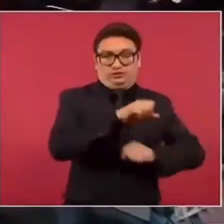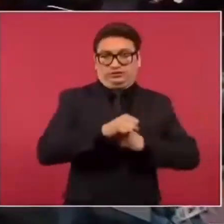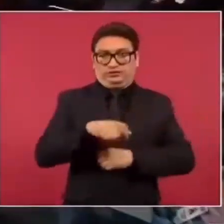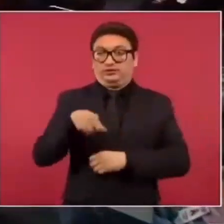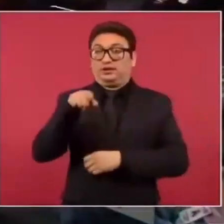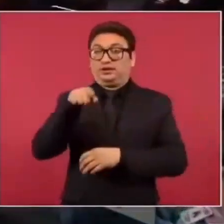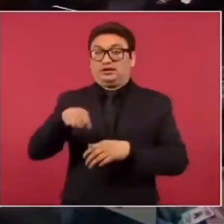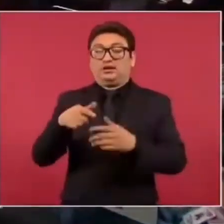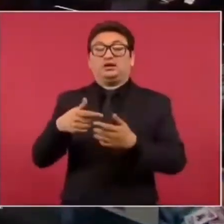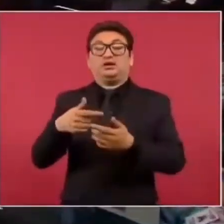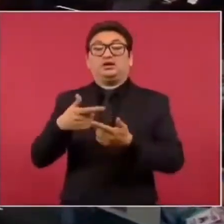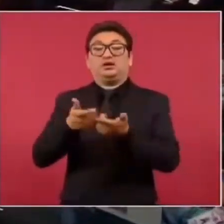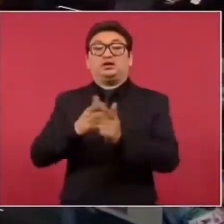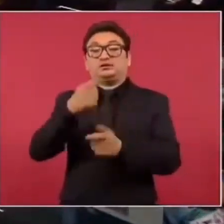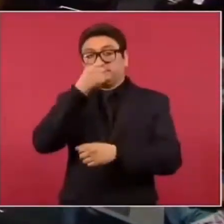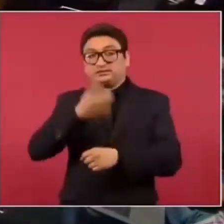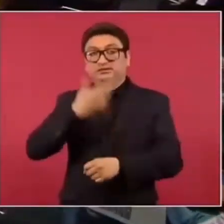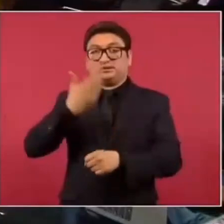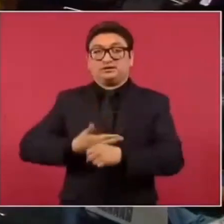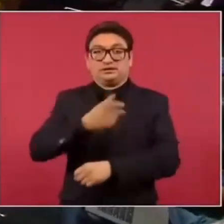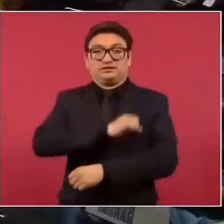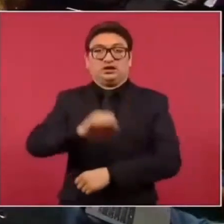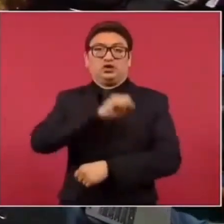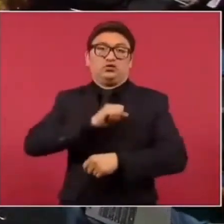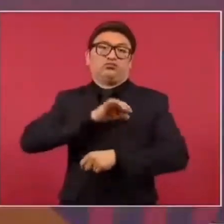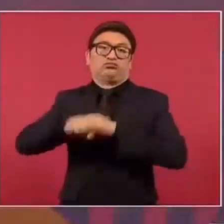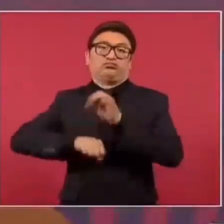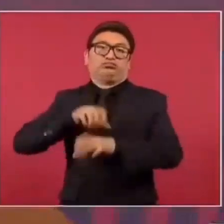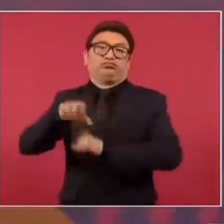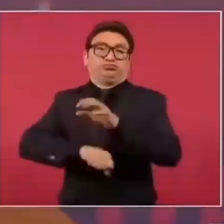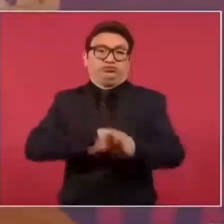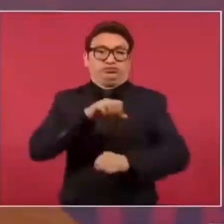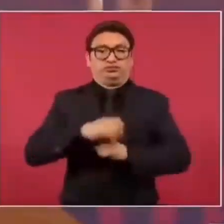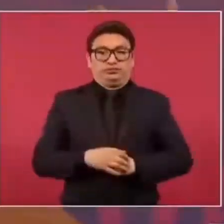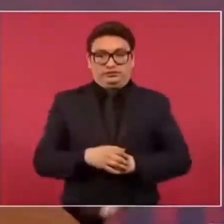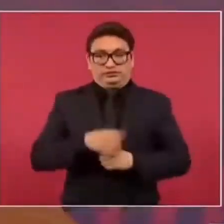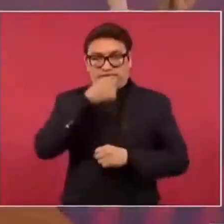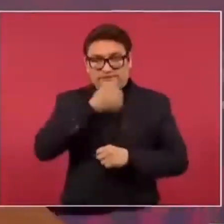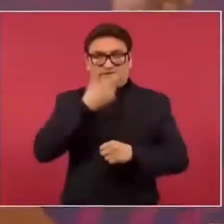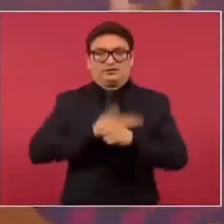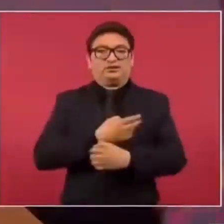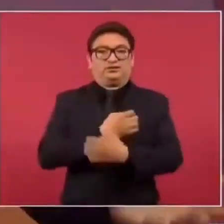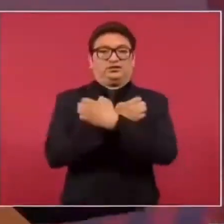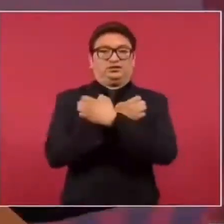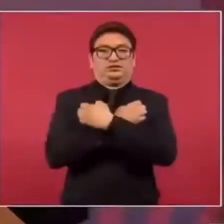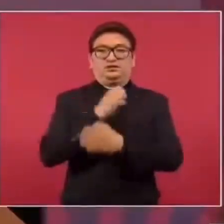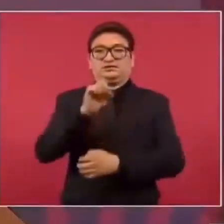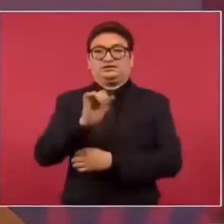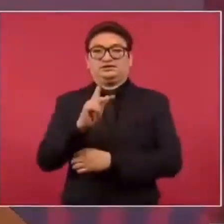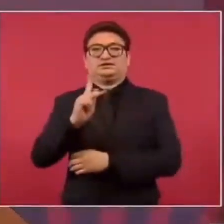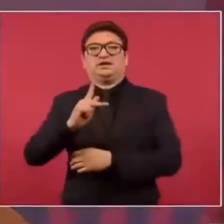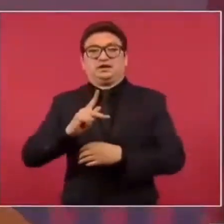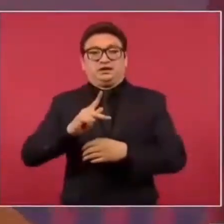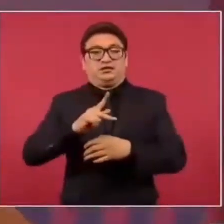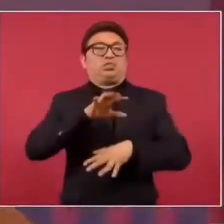Secretaría de Salud es un monopolio. La Secretaría de Educación Pública es un monopolio.